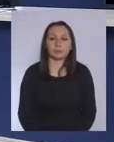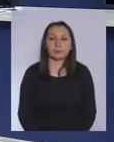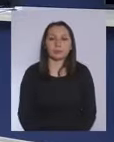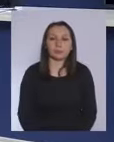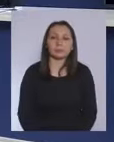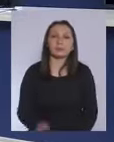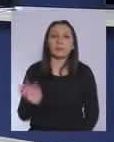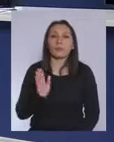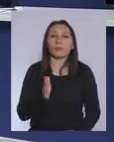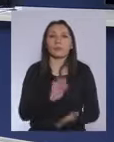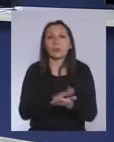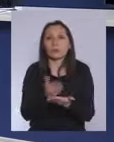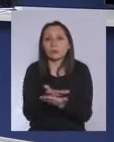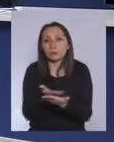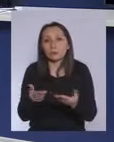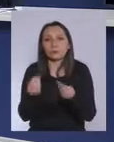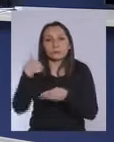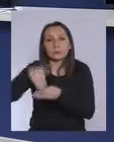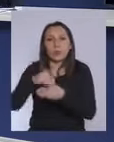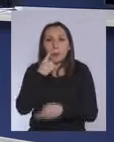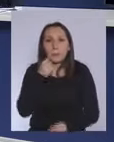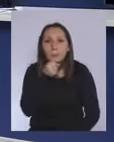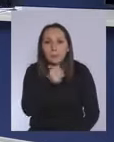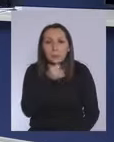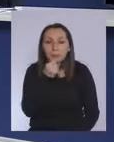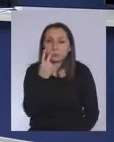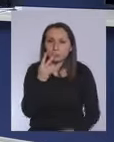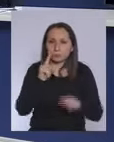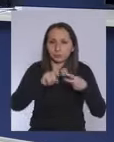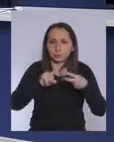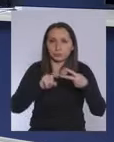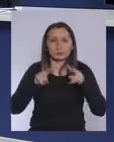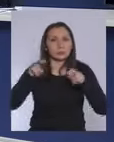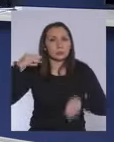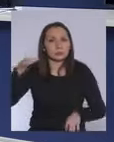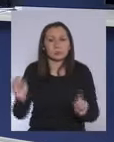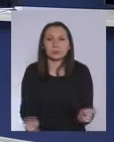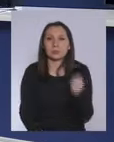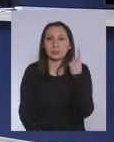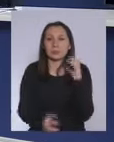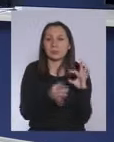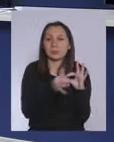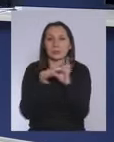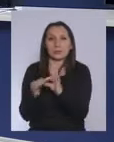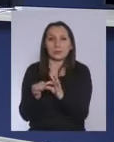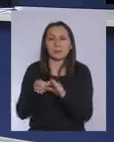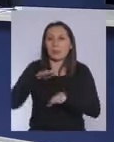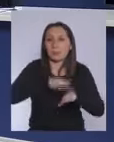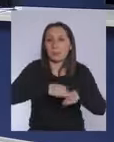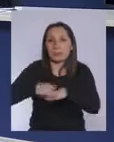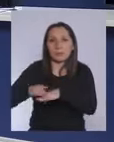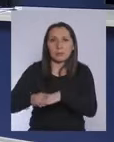que tales autoridades como están muy buenas tardes dos temas muy importantes lo primero tiene que ver con este permiso entre regiones